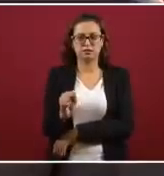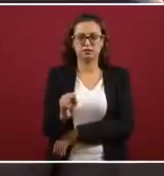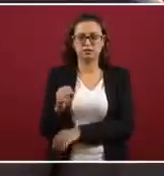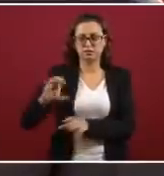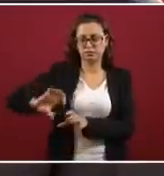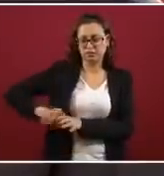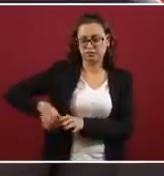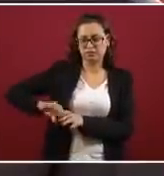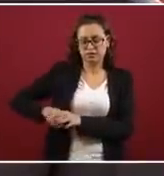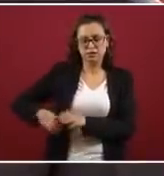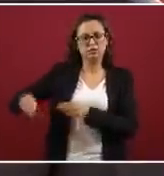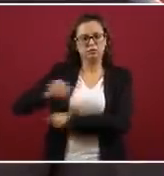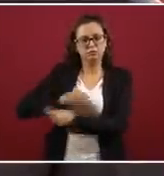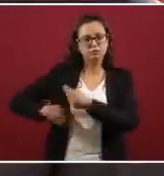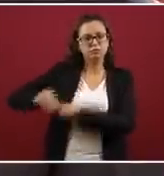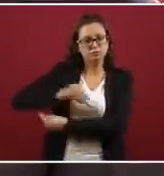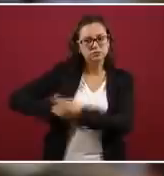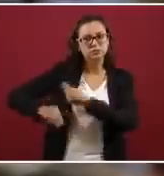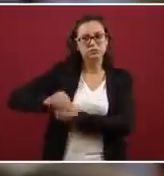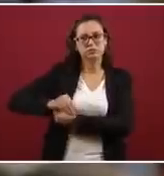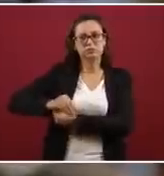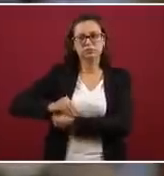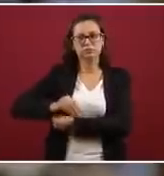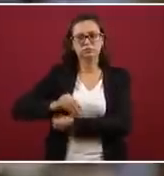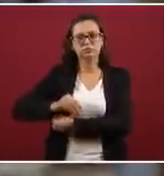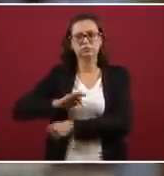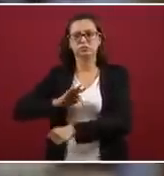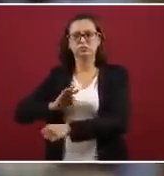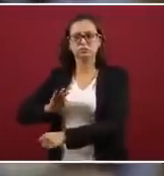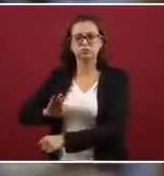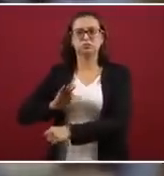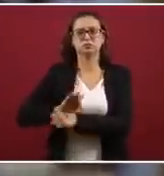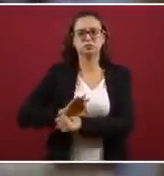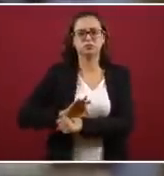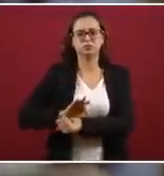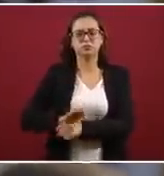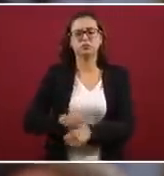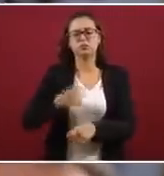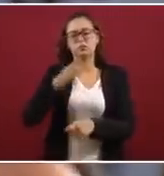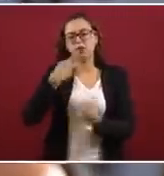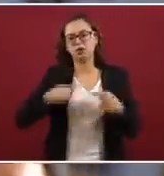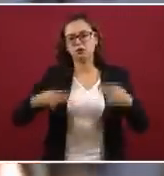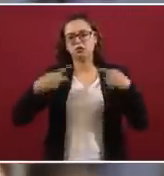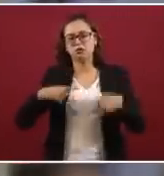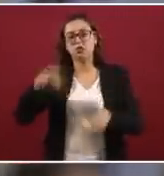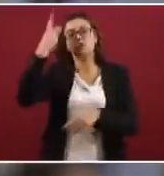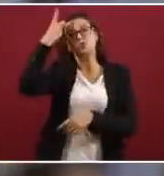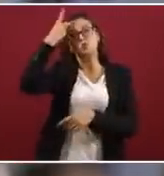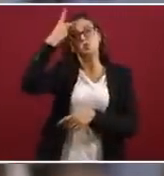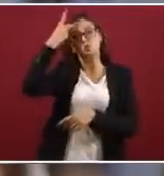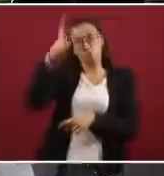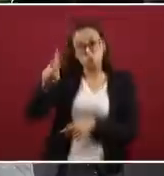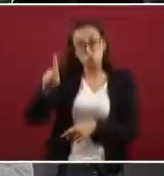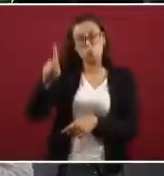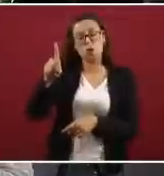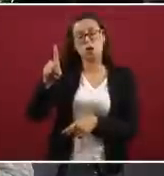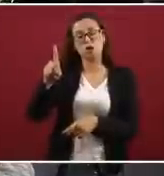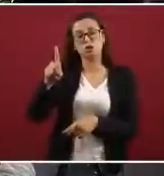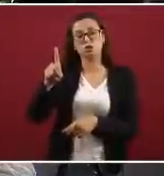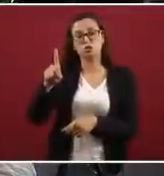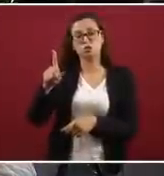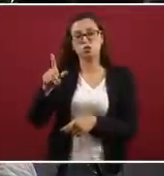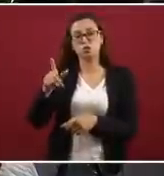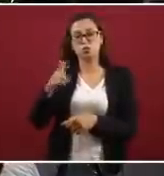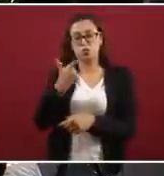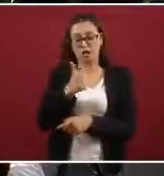cilindros de gas, en las que está avalando que los gaseros cobren una cuota